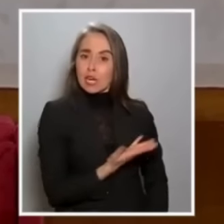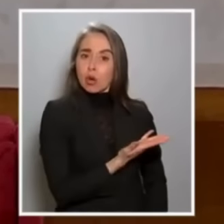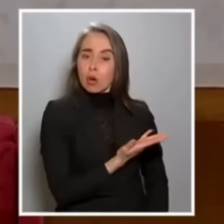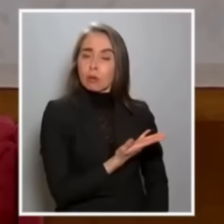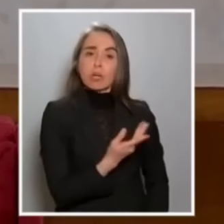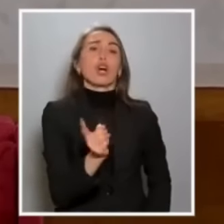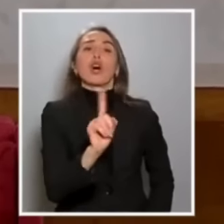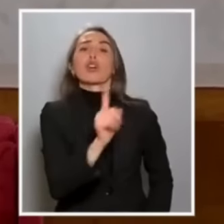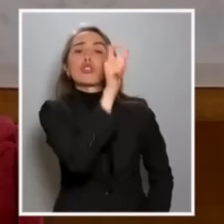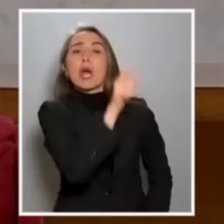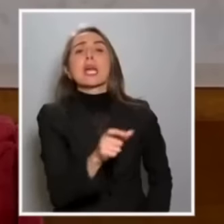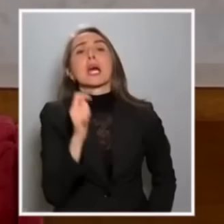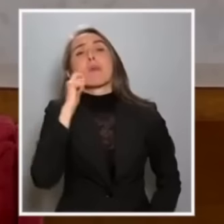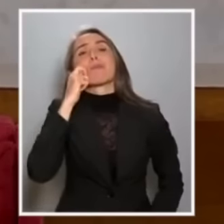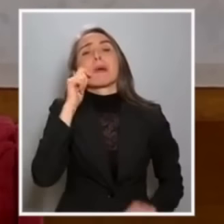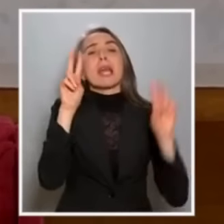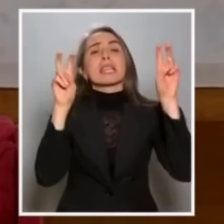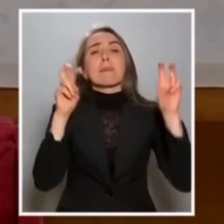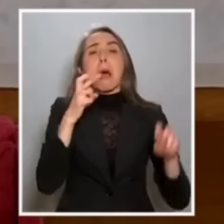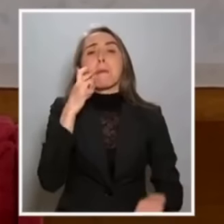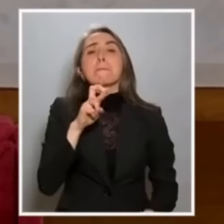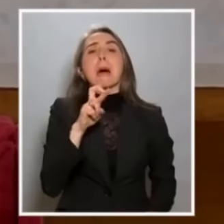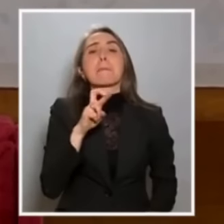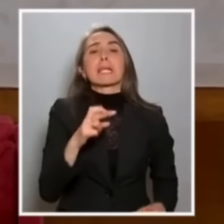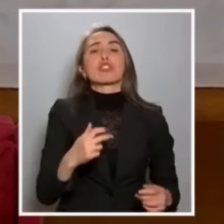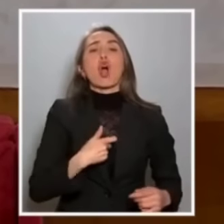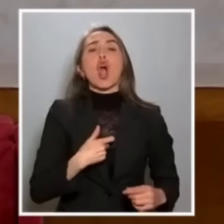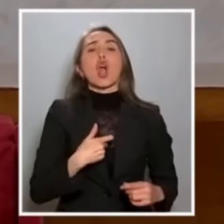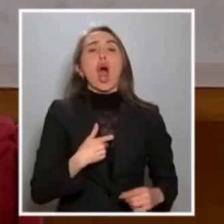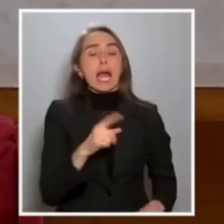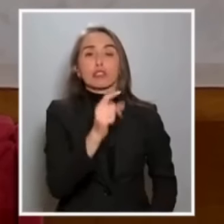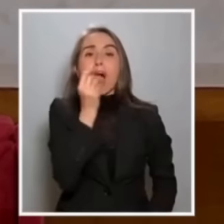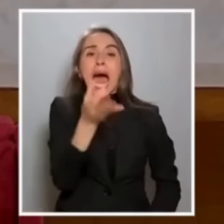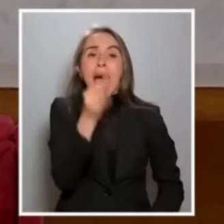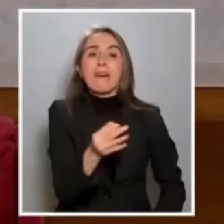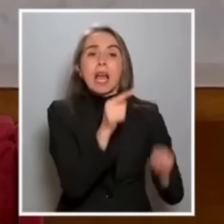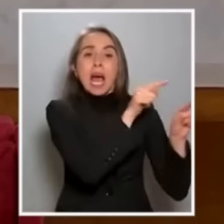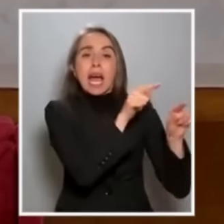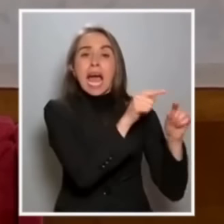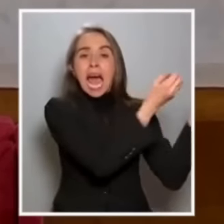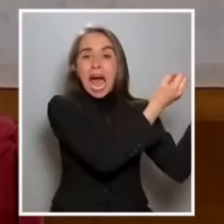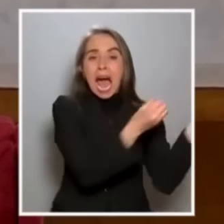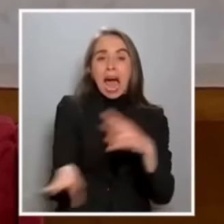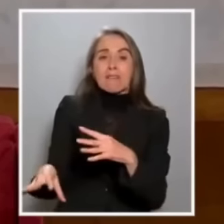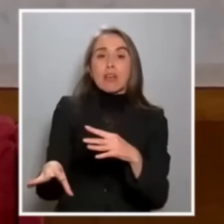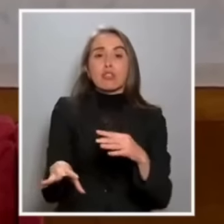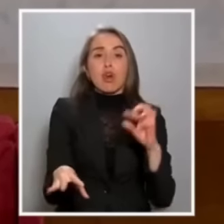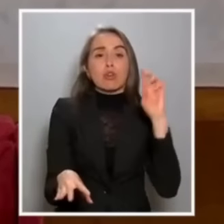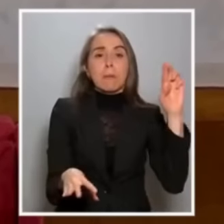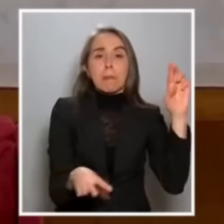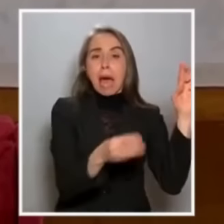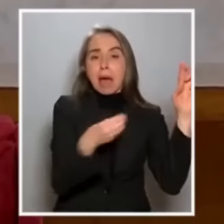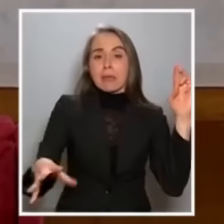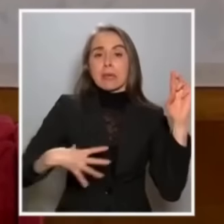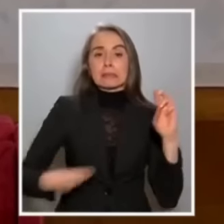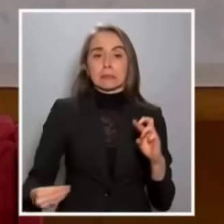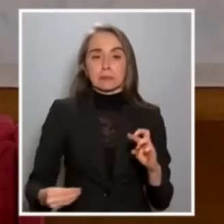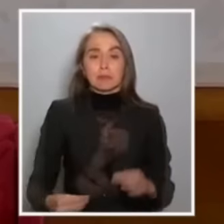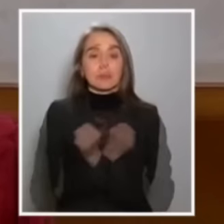no son papitos corazón. Digámoslo con todas sus letras. Lo suyo es abandono parental.